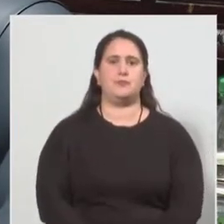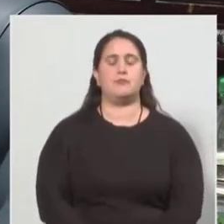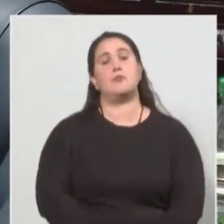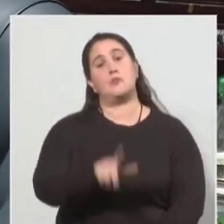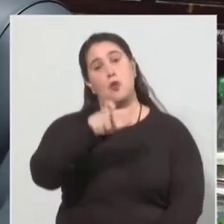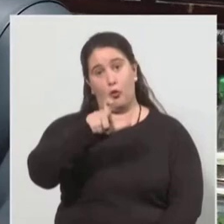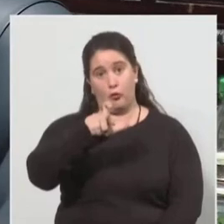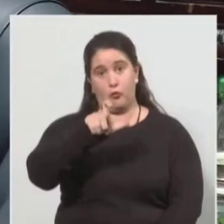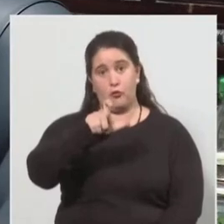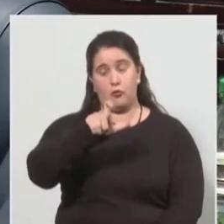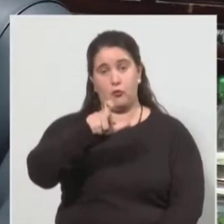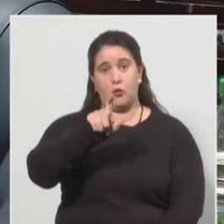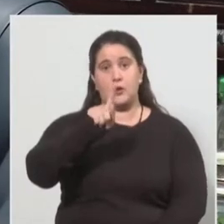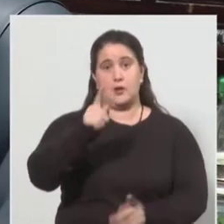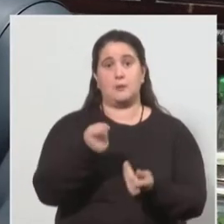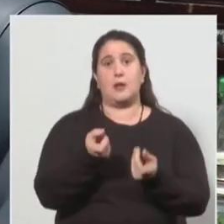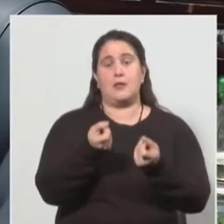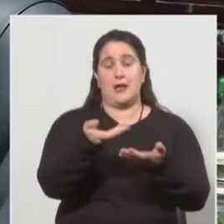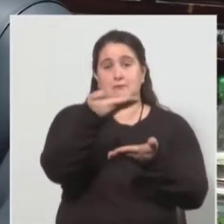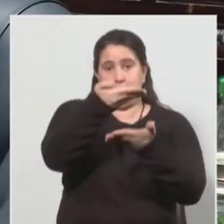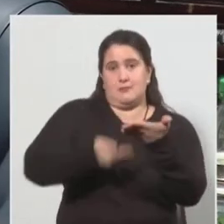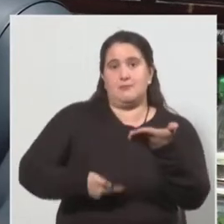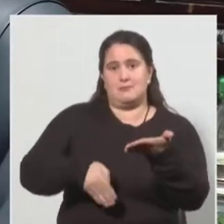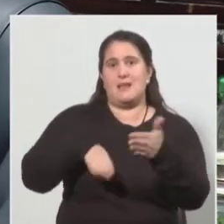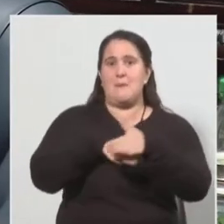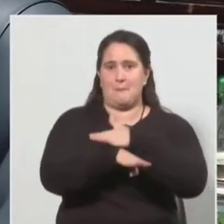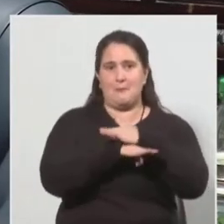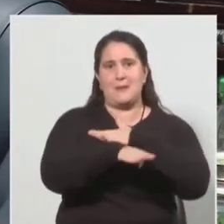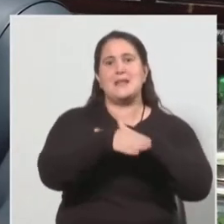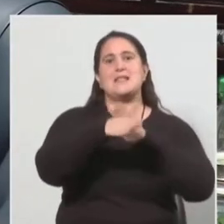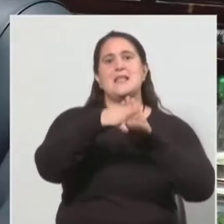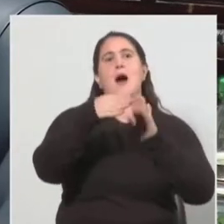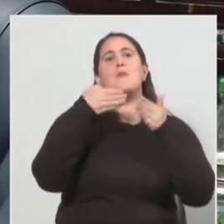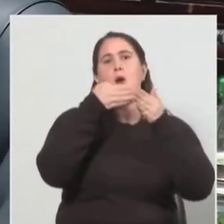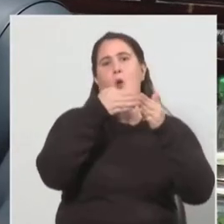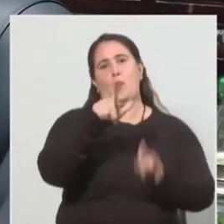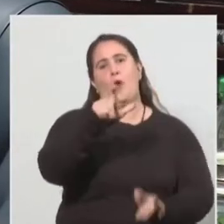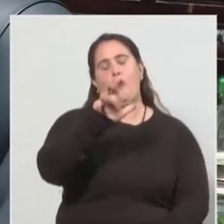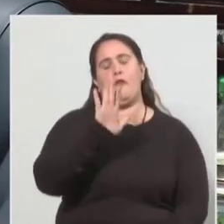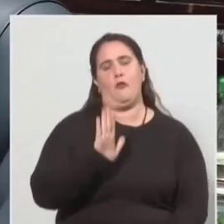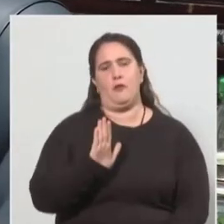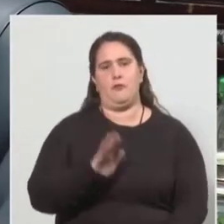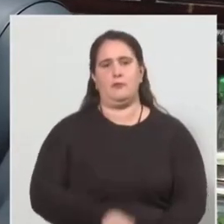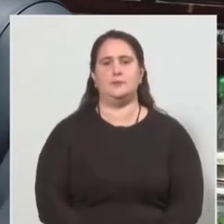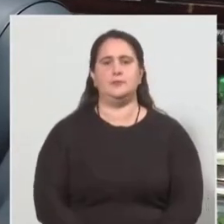Ni que hablar que le vamos a entregar impresas las preguntas de manera inmediata.